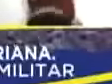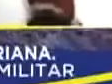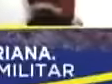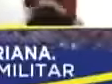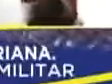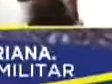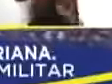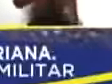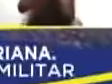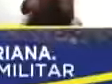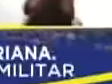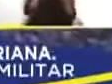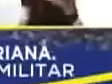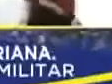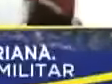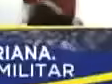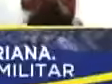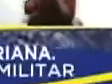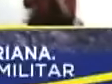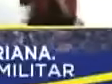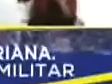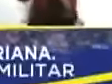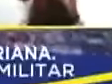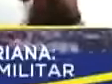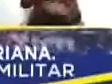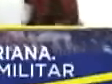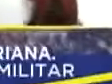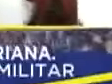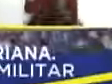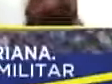Saludo a mis vecinos de Caricuao, por allá.